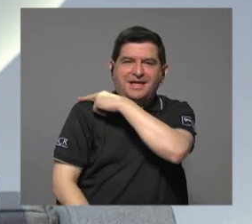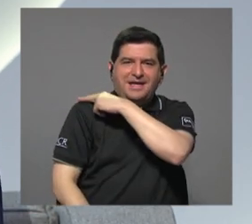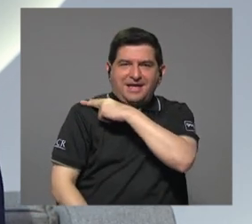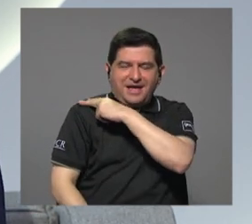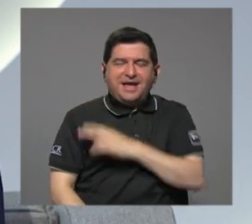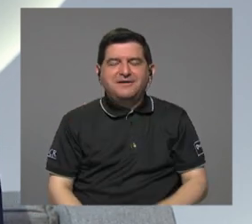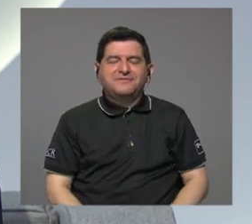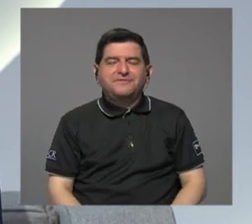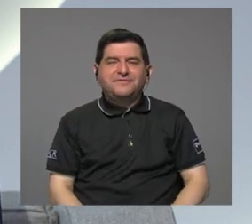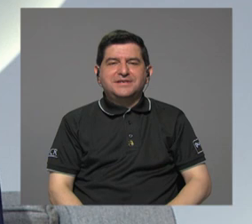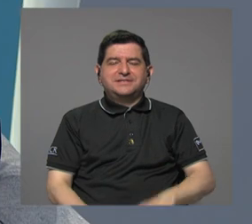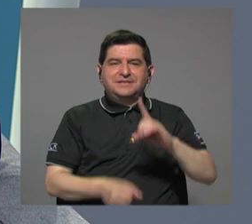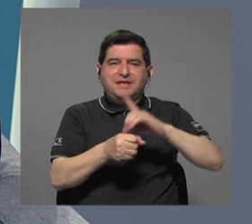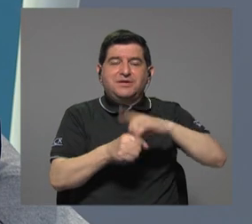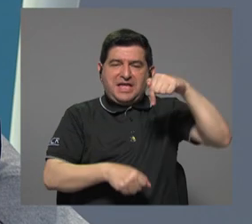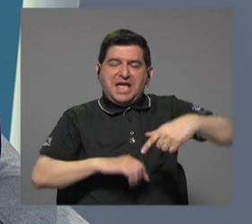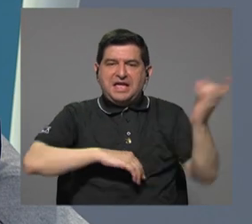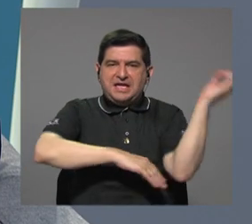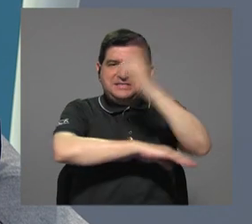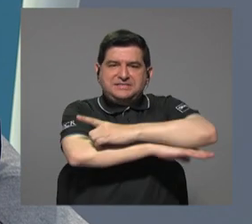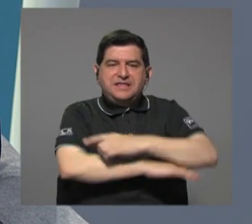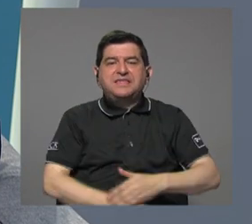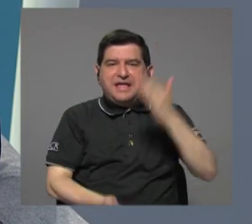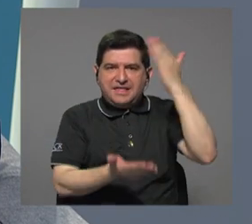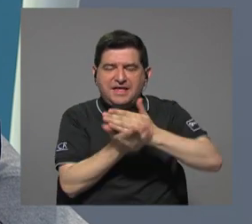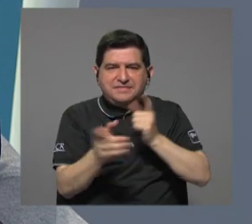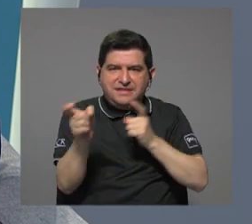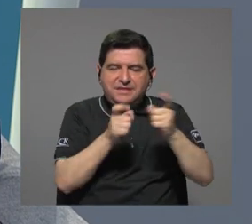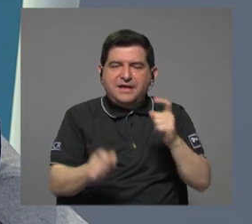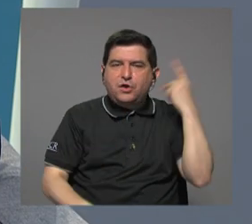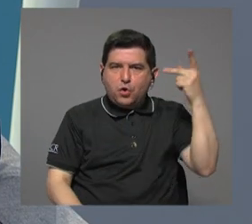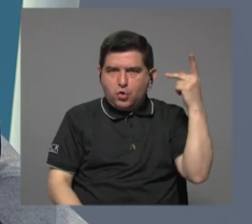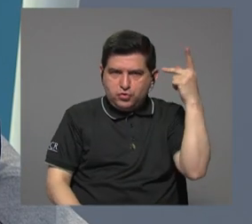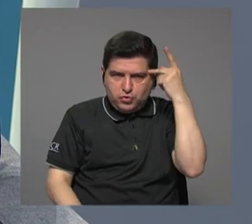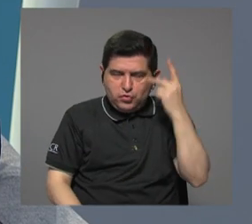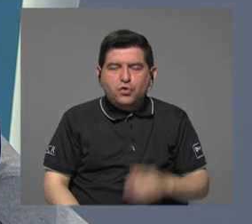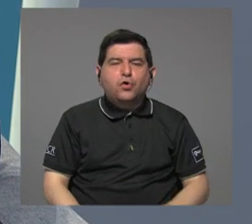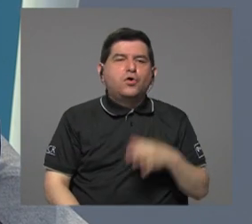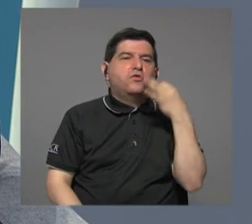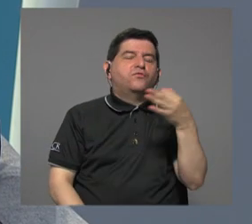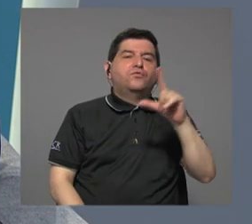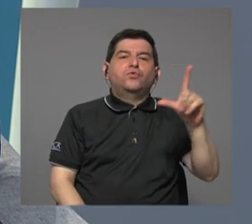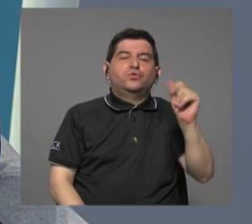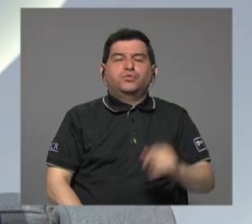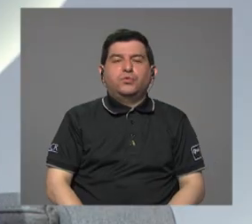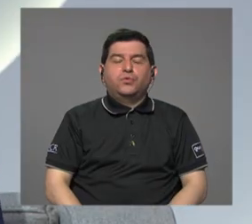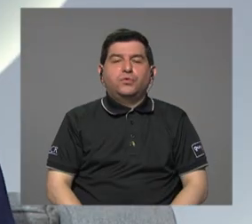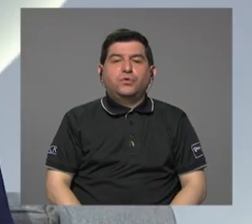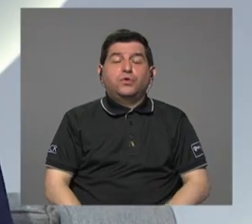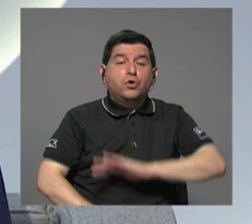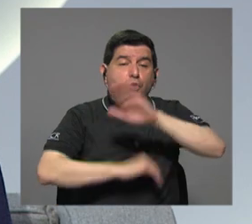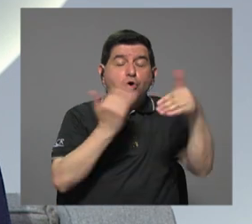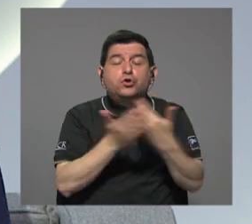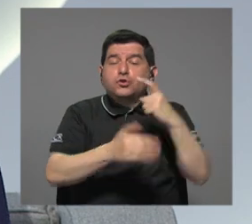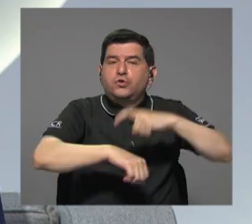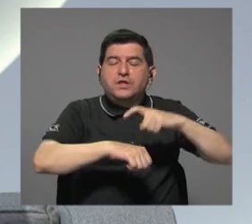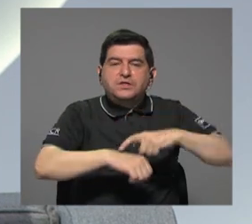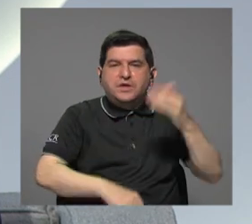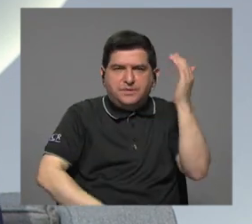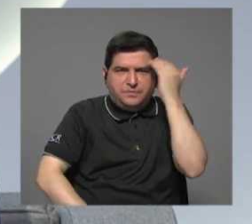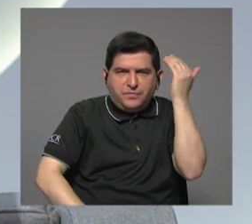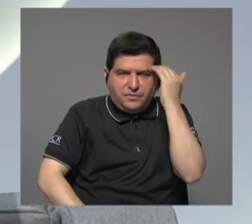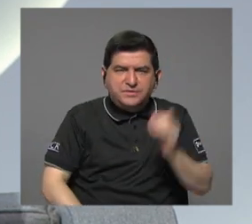acordaron este día a suspender el periodo de control político de la sesión del próximo lunes y disponer de todo el tiempo para conocer